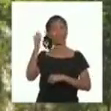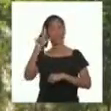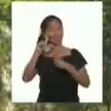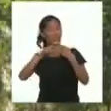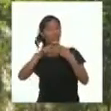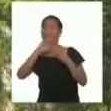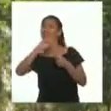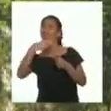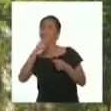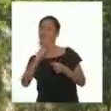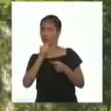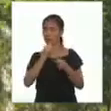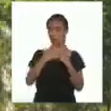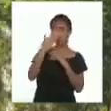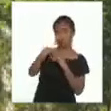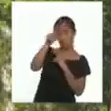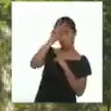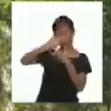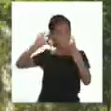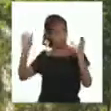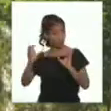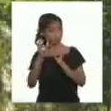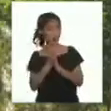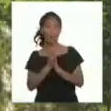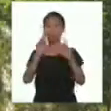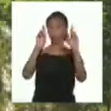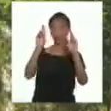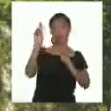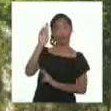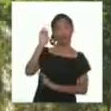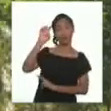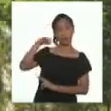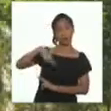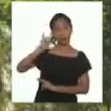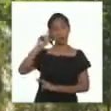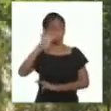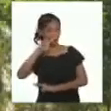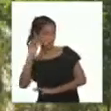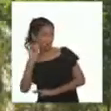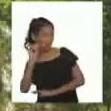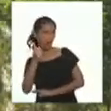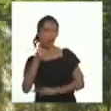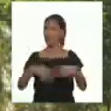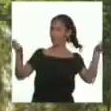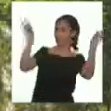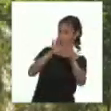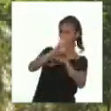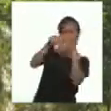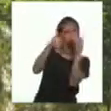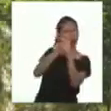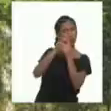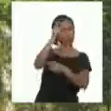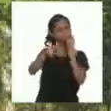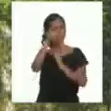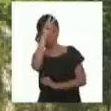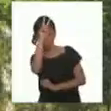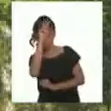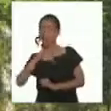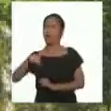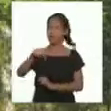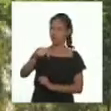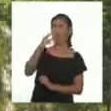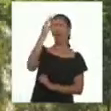Aleska! Una vez que el Perú se convirtió en una república, era importante que todas y todos los